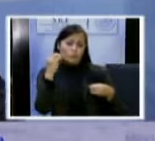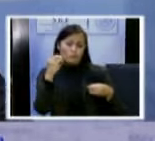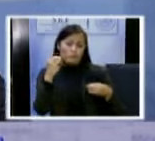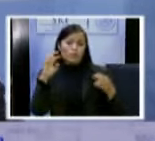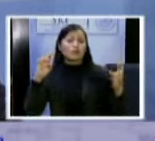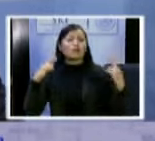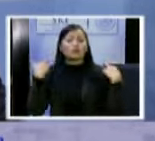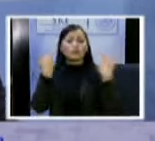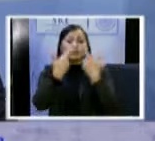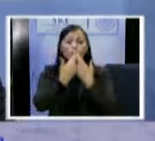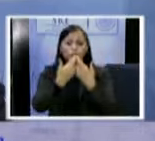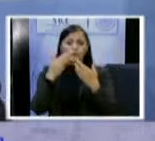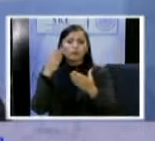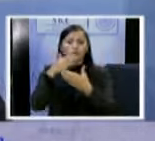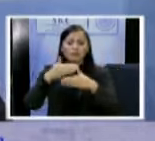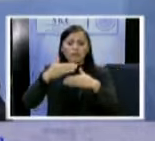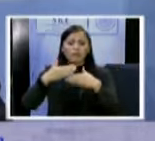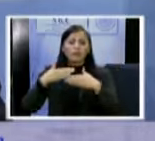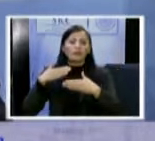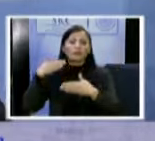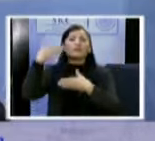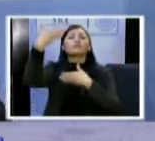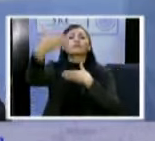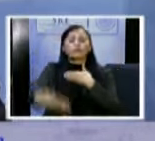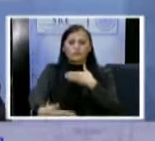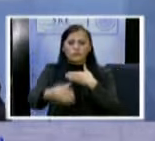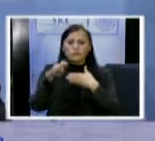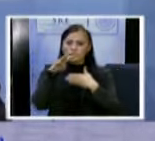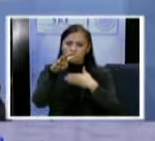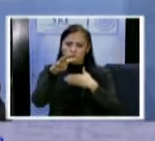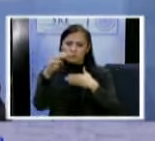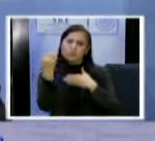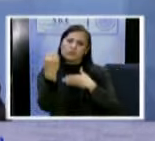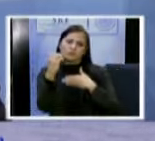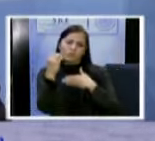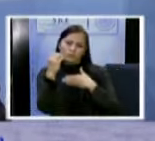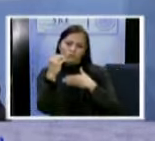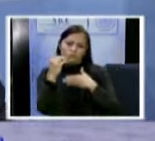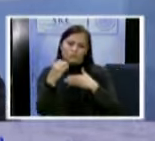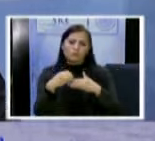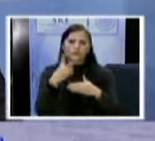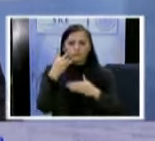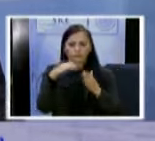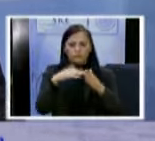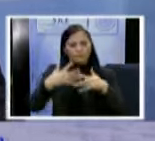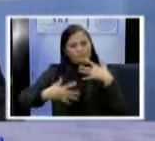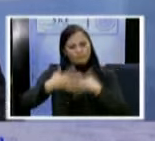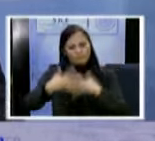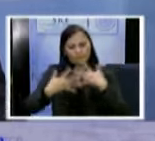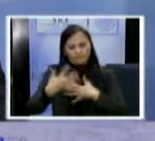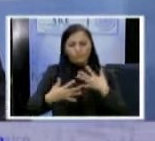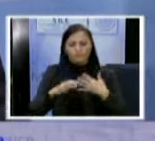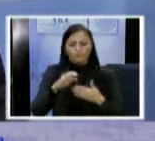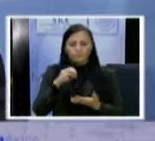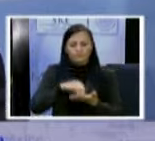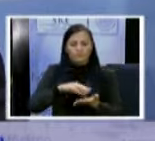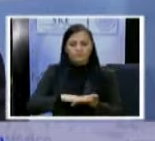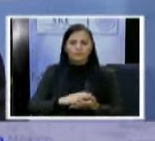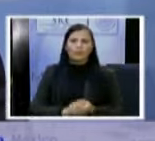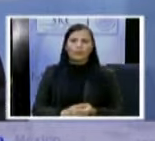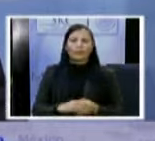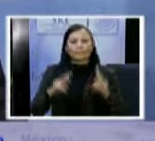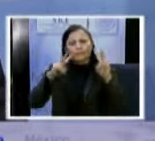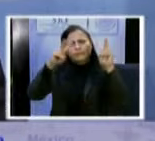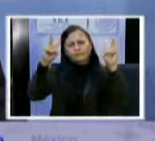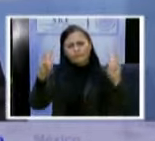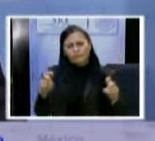será después del 19 de octubre, eso es un poco lo que se está determinando. Temas,